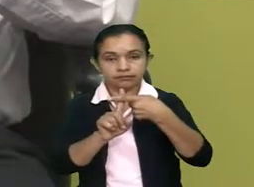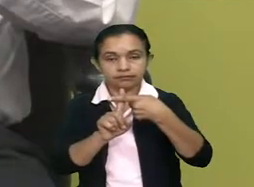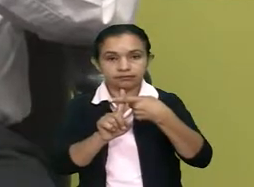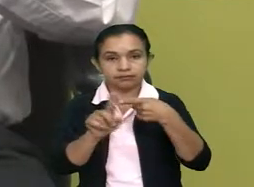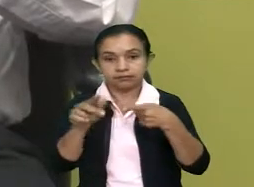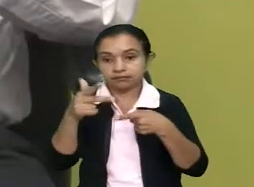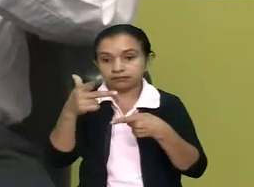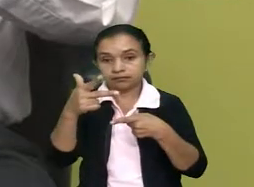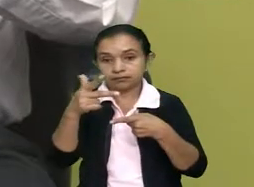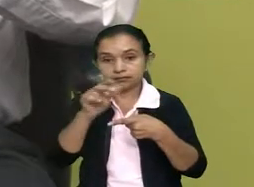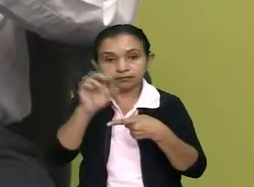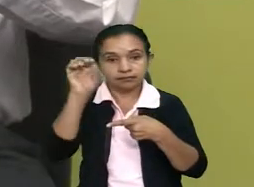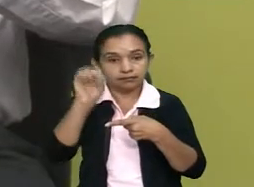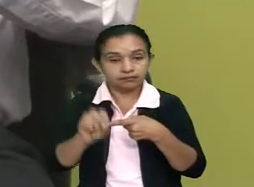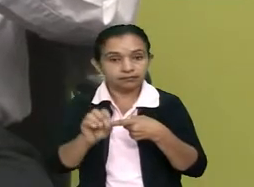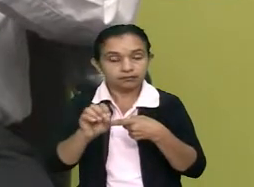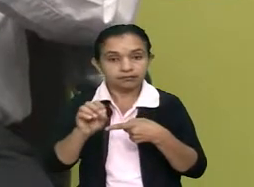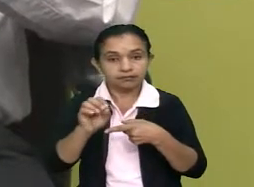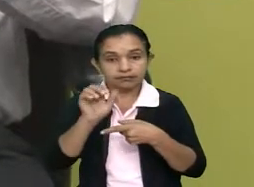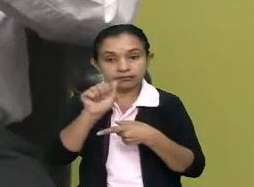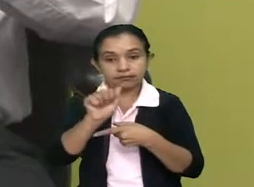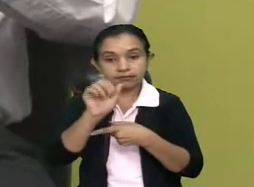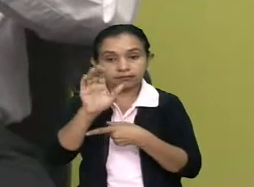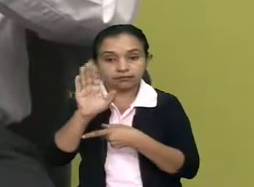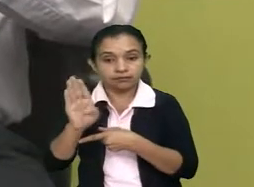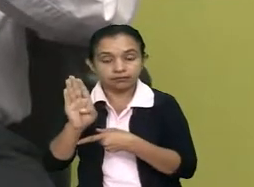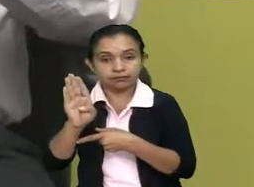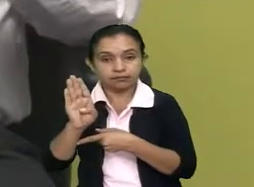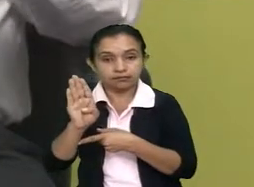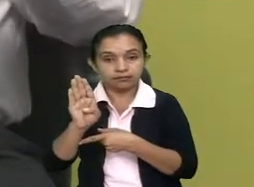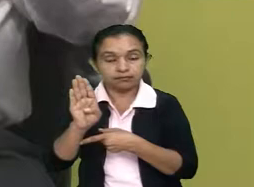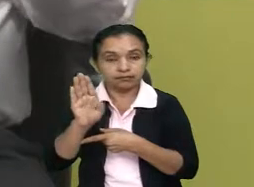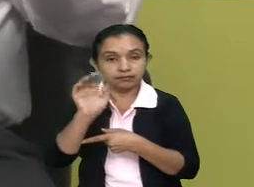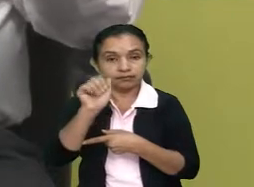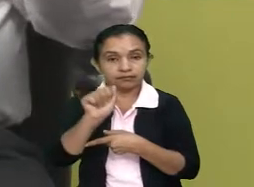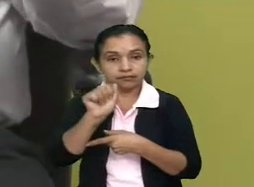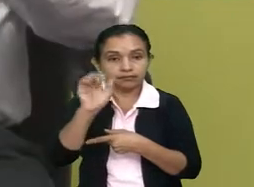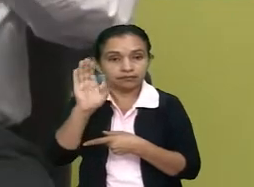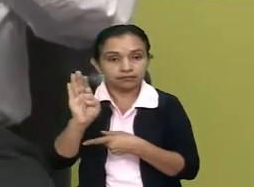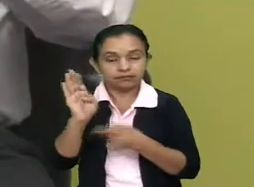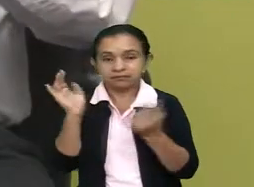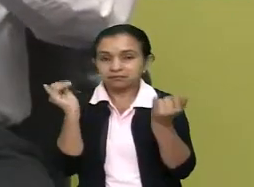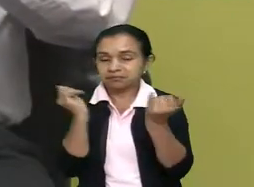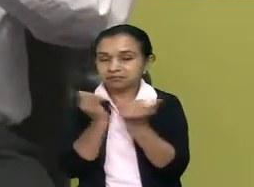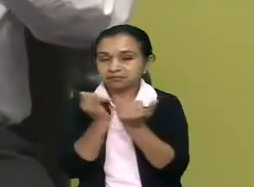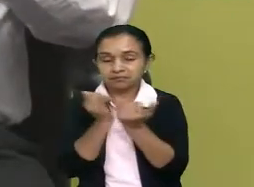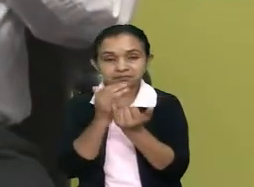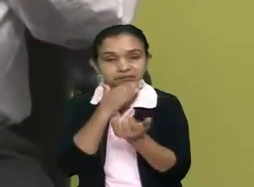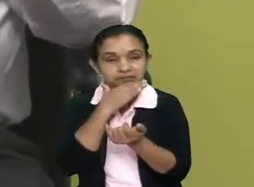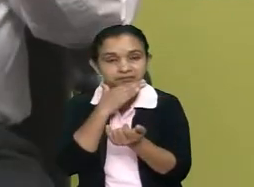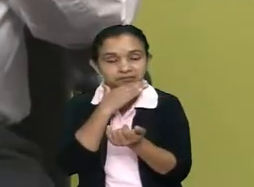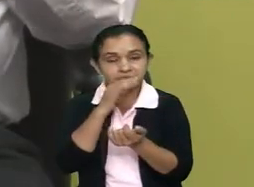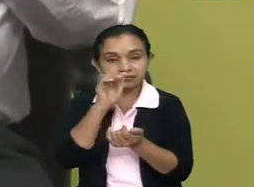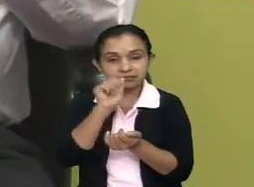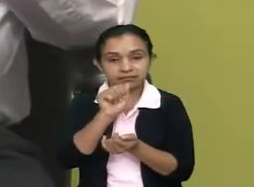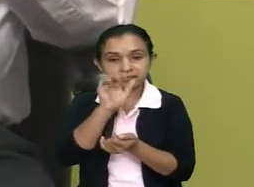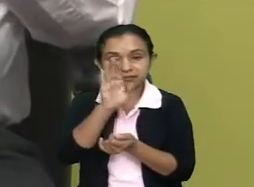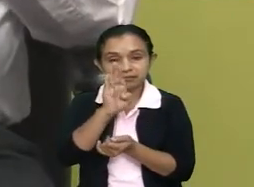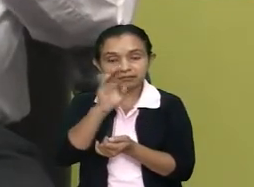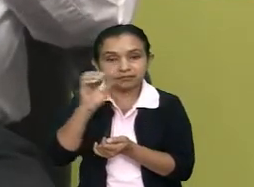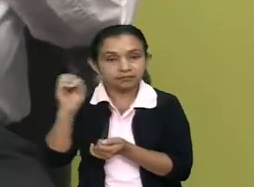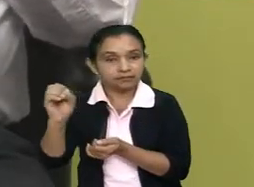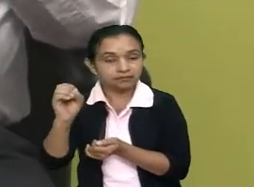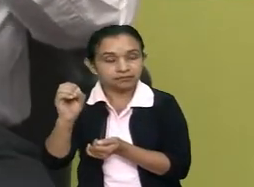son el 8% el ave es el más escaso que hablando de la del tipo en el sistema veo porque hay varios sistemas